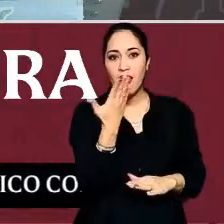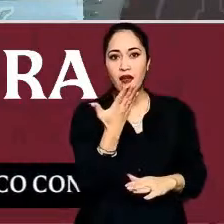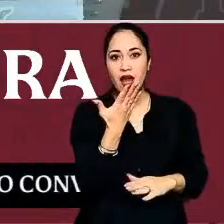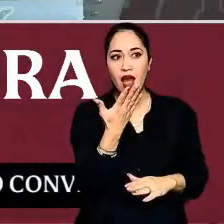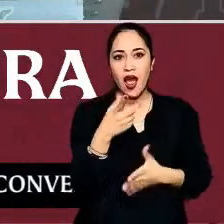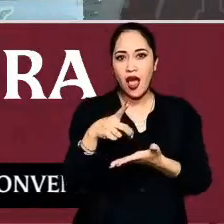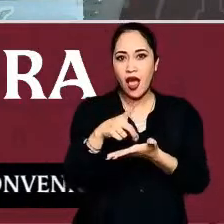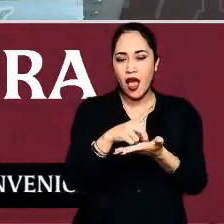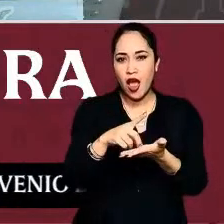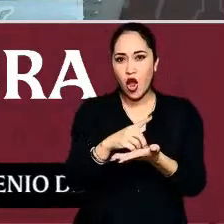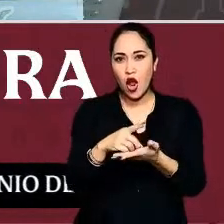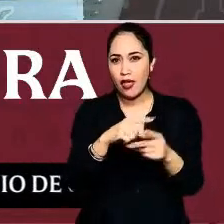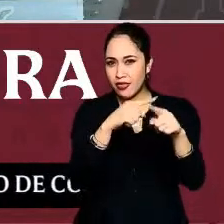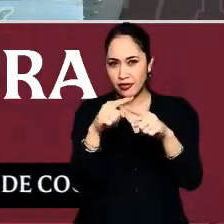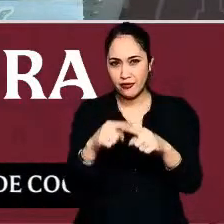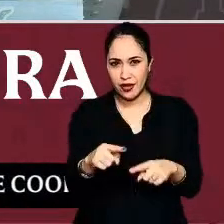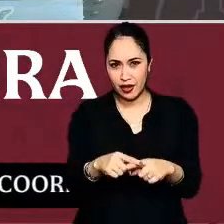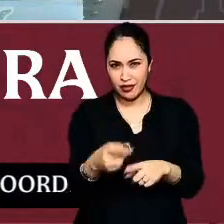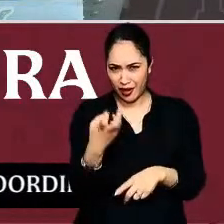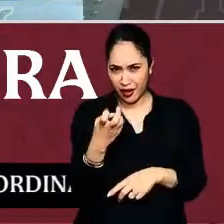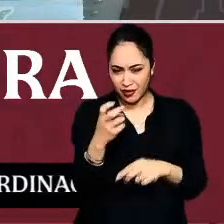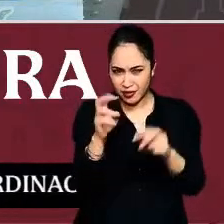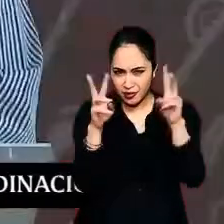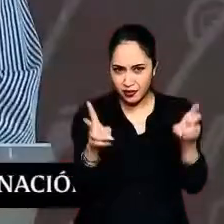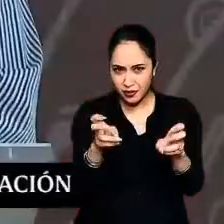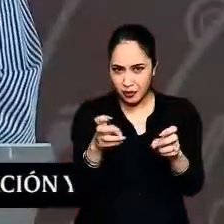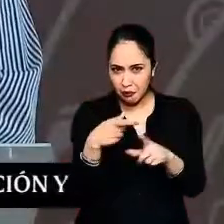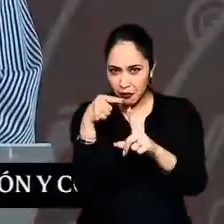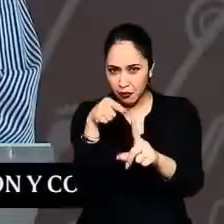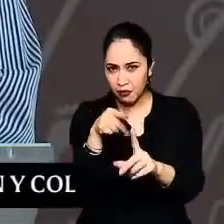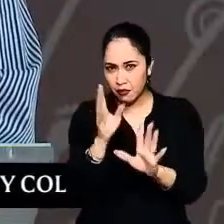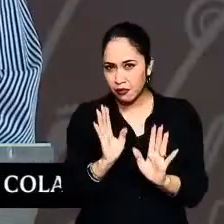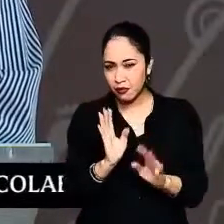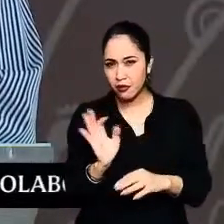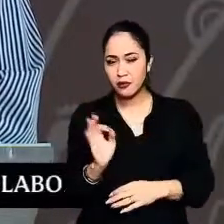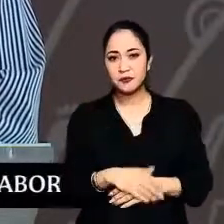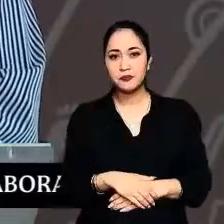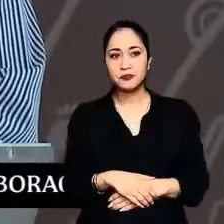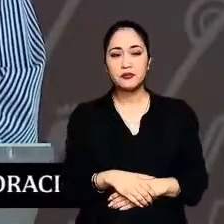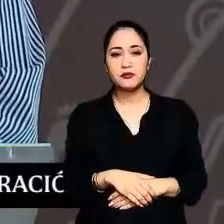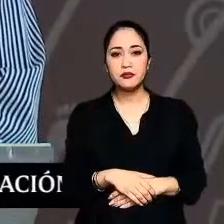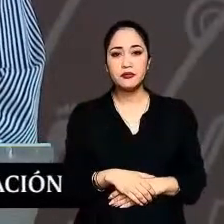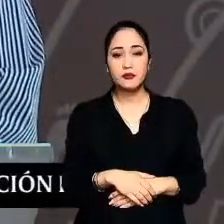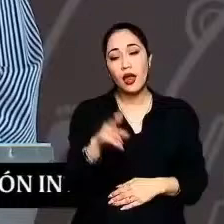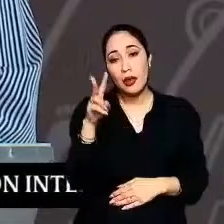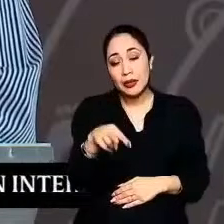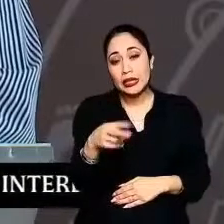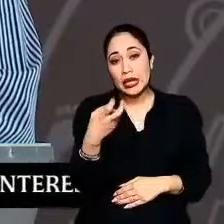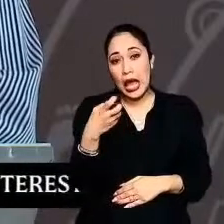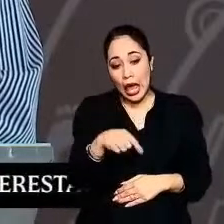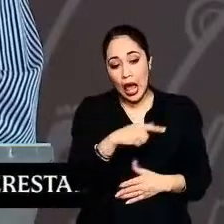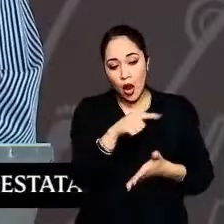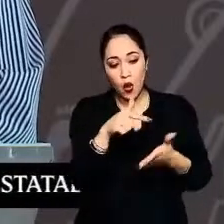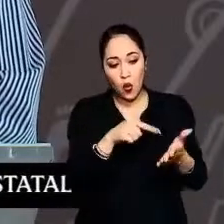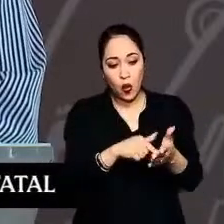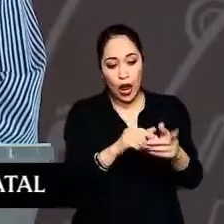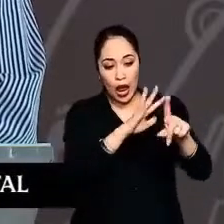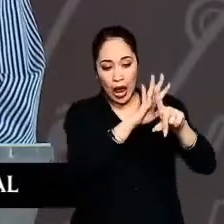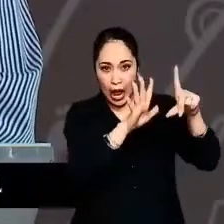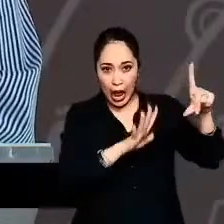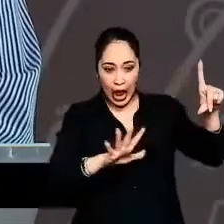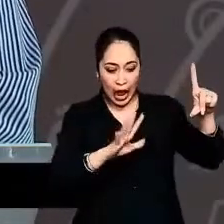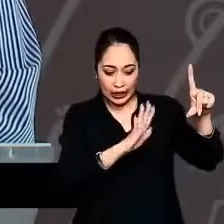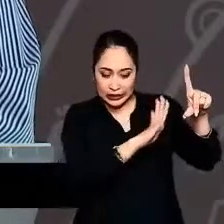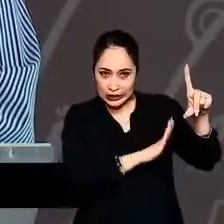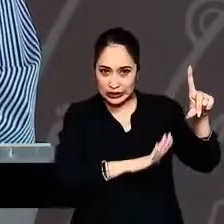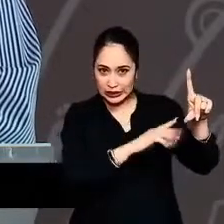hay algún tipo de relación en ese sentido? Sí, ¿no? Definitivamente es un corredor en el cual se coincide mucho en esto. Van